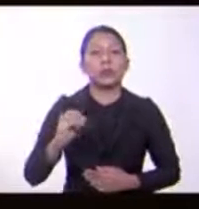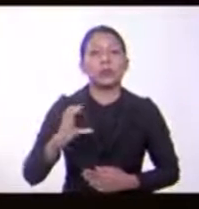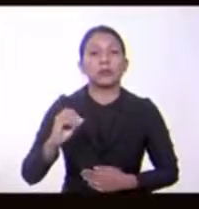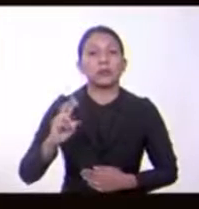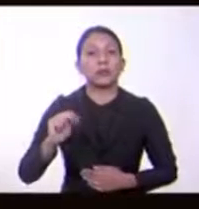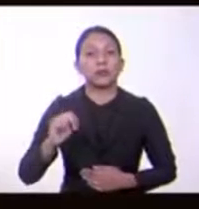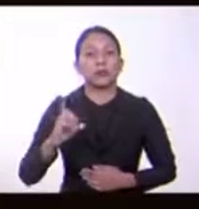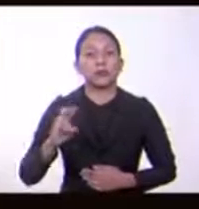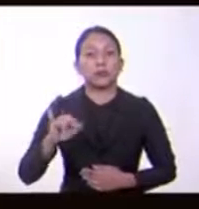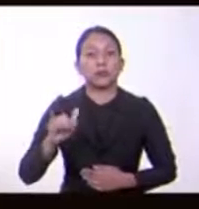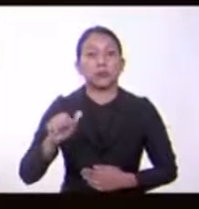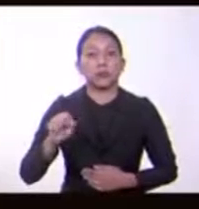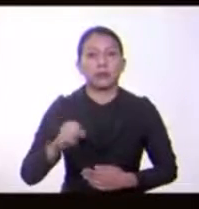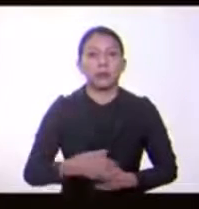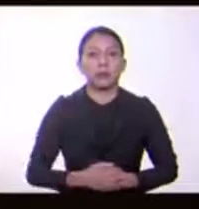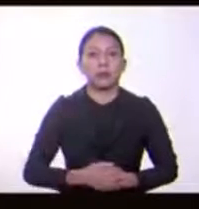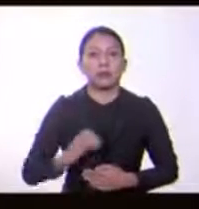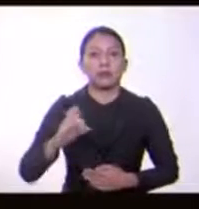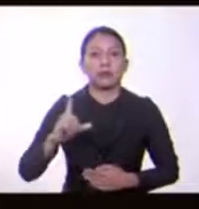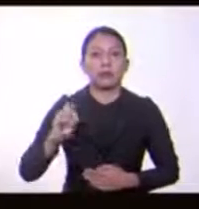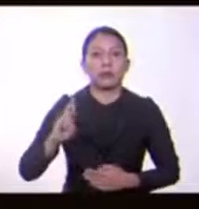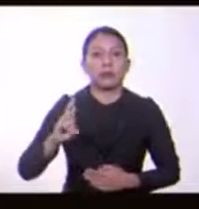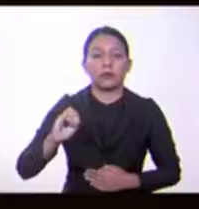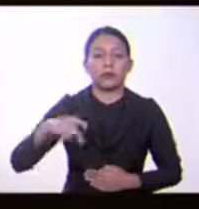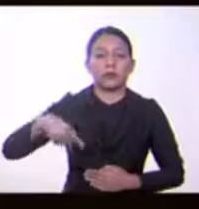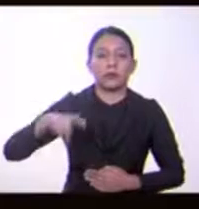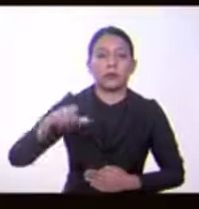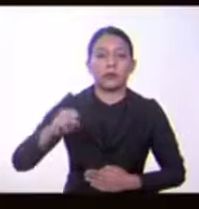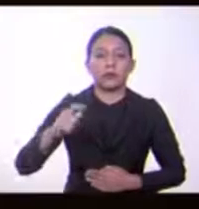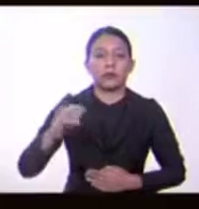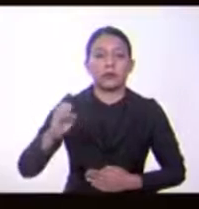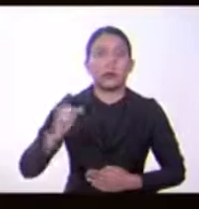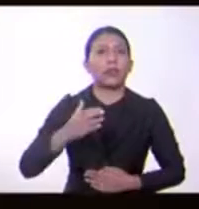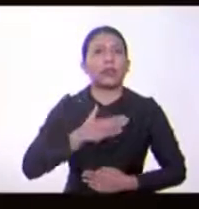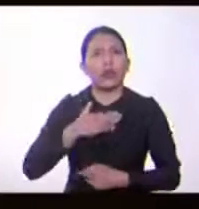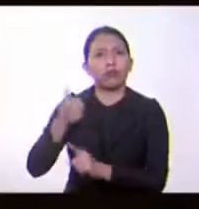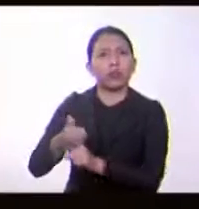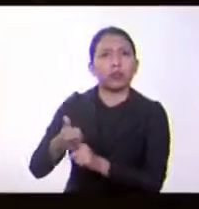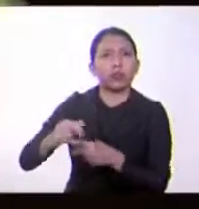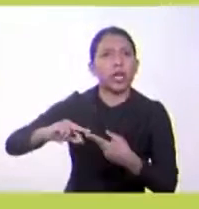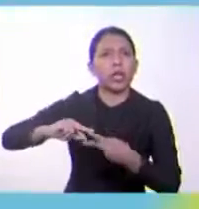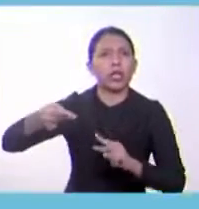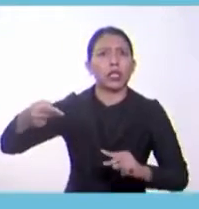tienen su propio ADN. La naturaleza puede ser muy misteriosa.